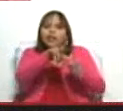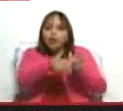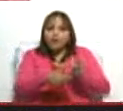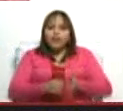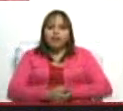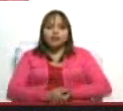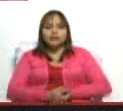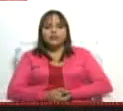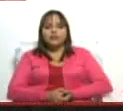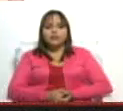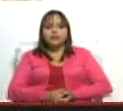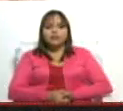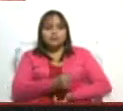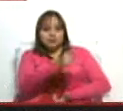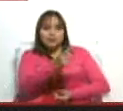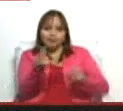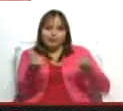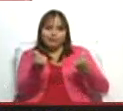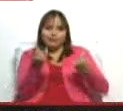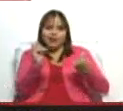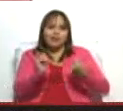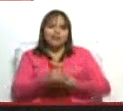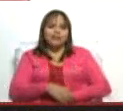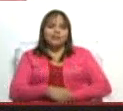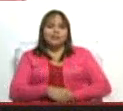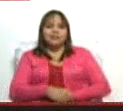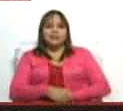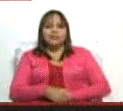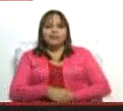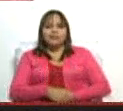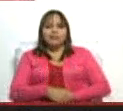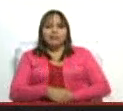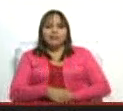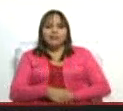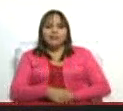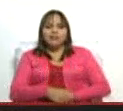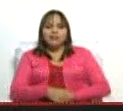Entonces, ese negocio, bueno, es tan lucrativo que no haces nada y te pagan.